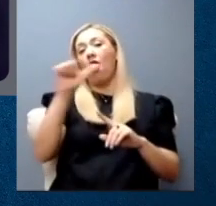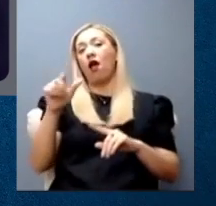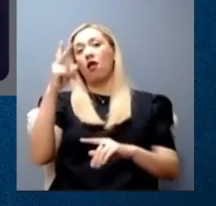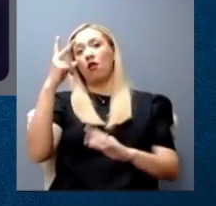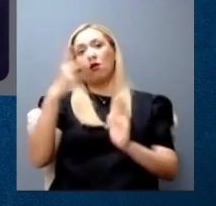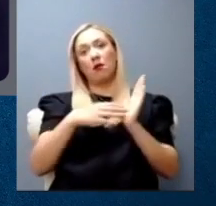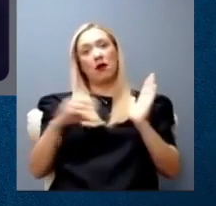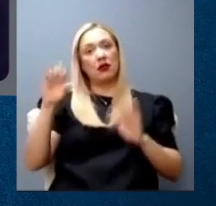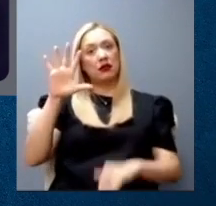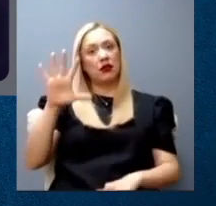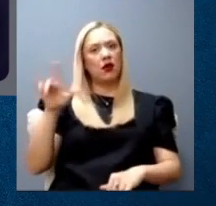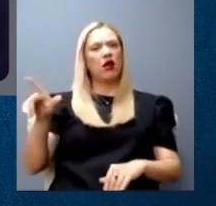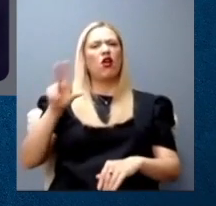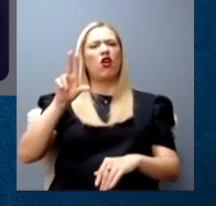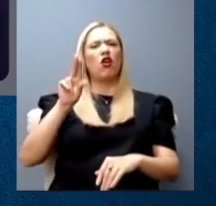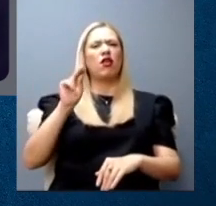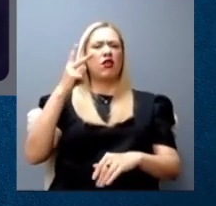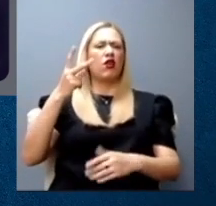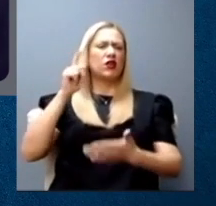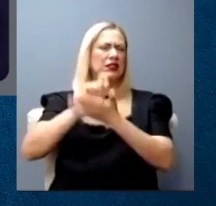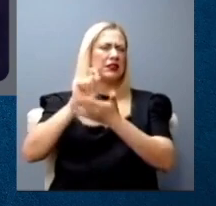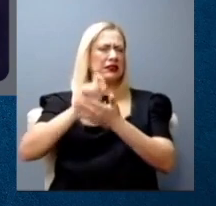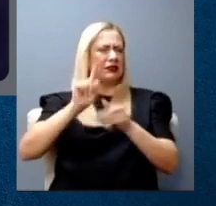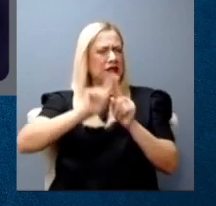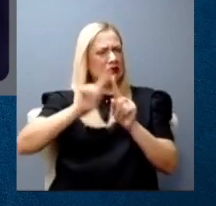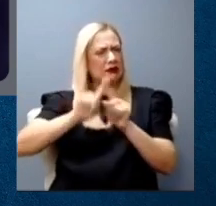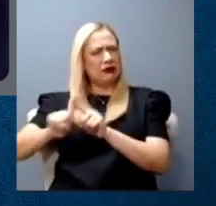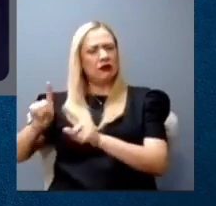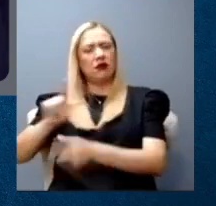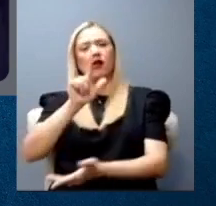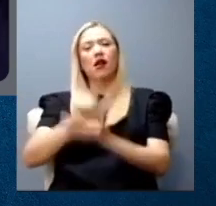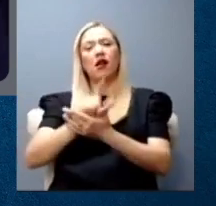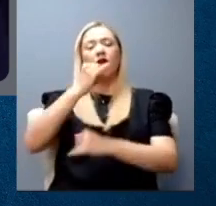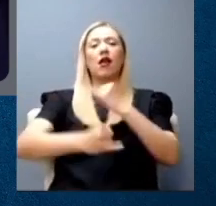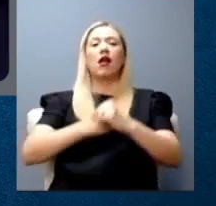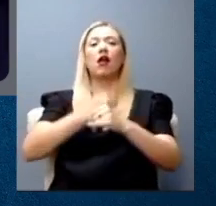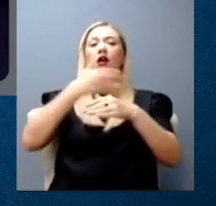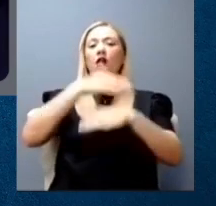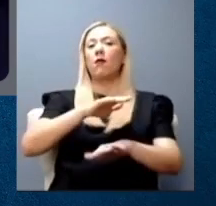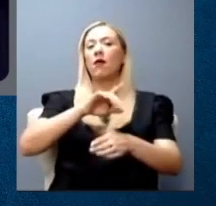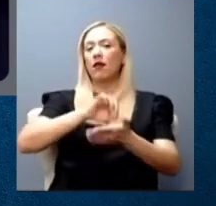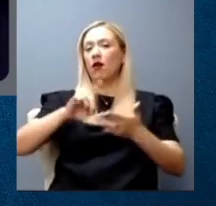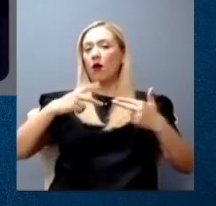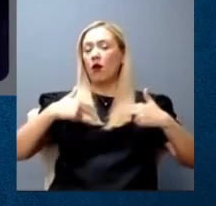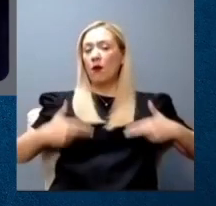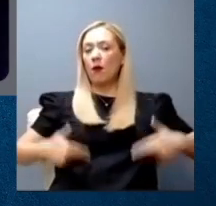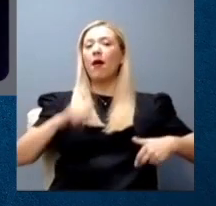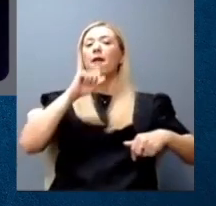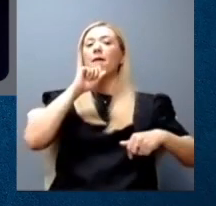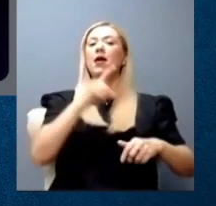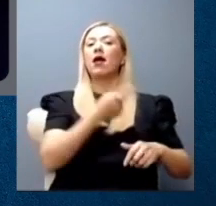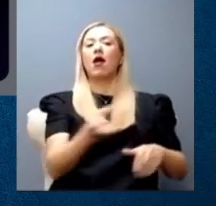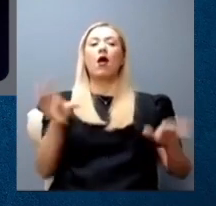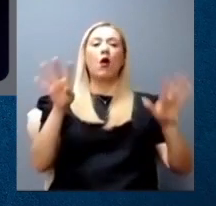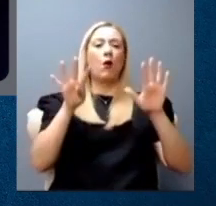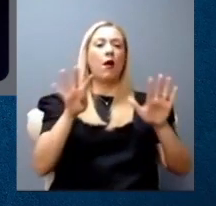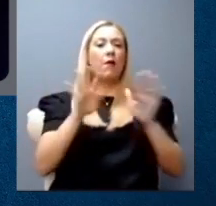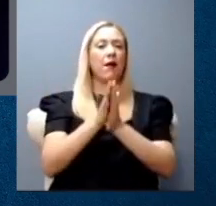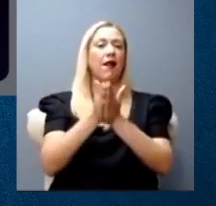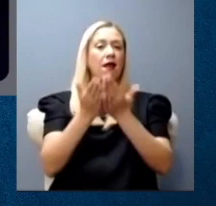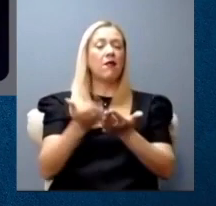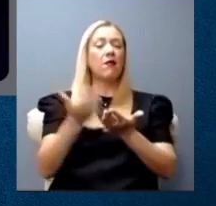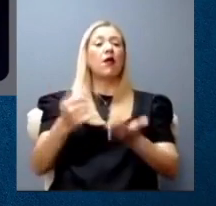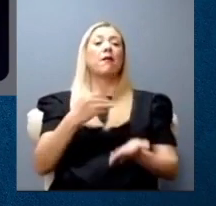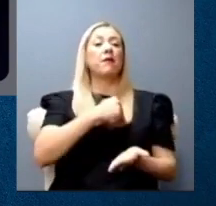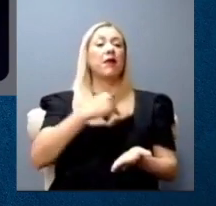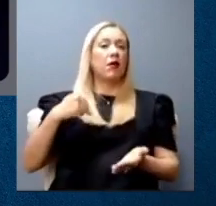181 trabajos científicos sobre temas de derecho internacional de los derechos humanos, incluidos 19 libros, y miembro de